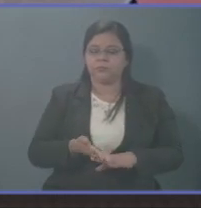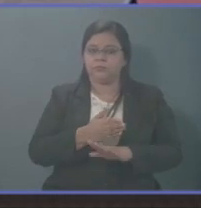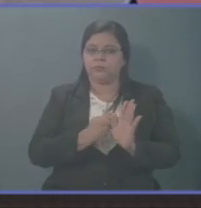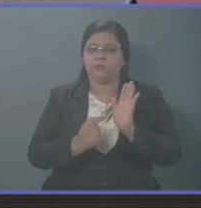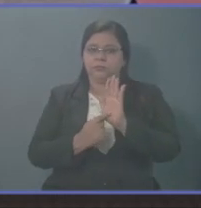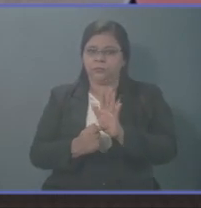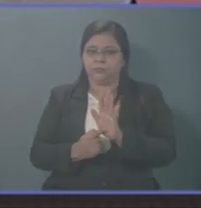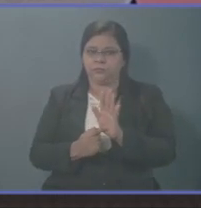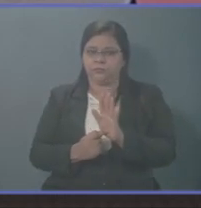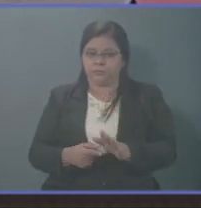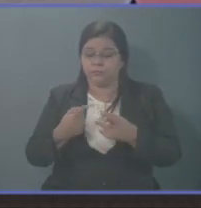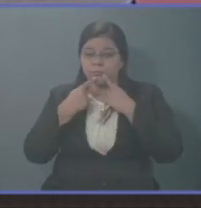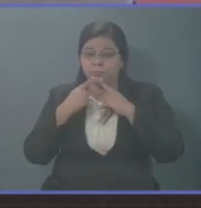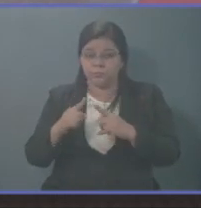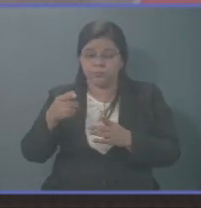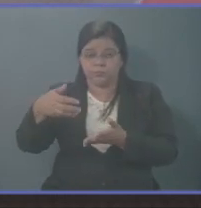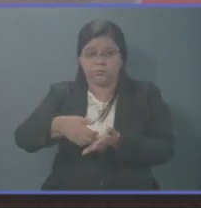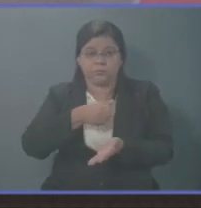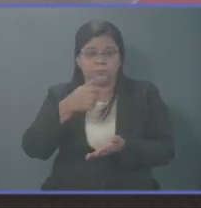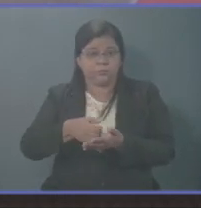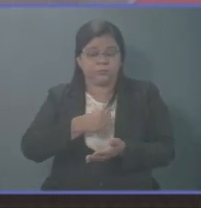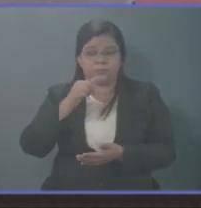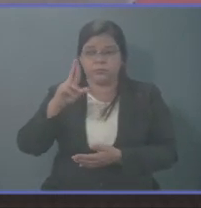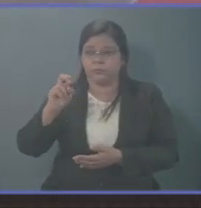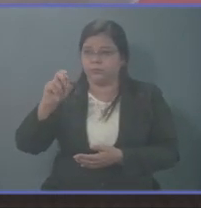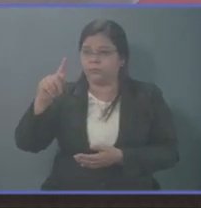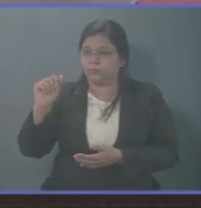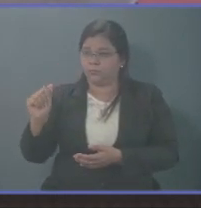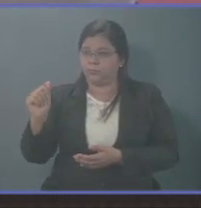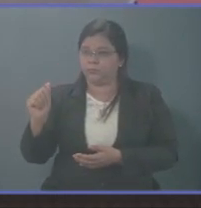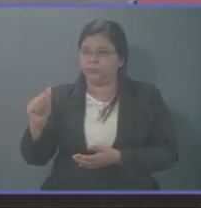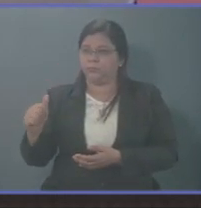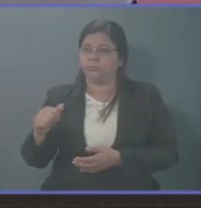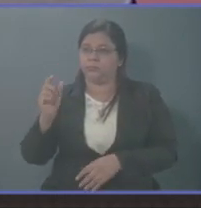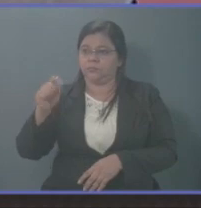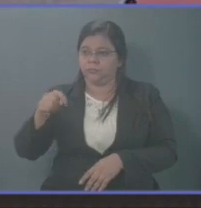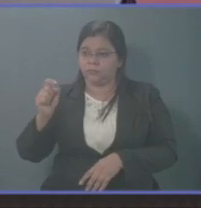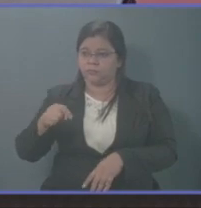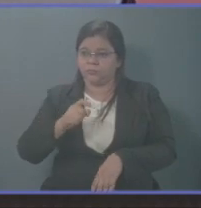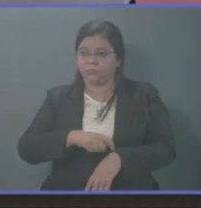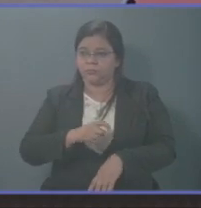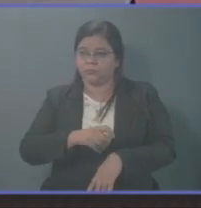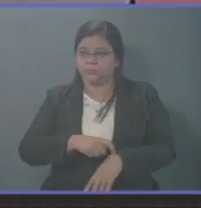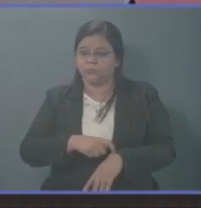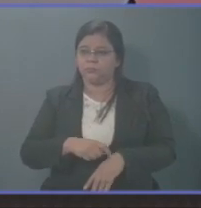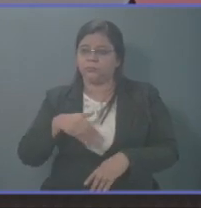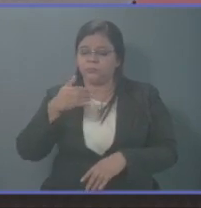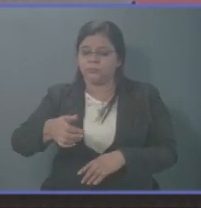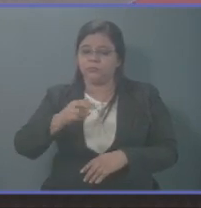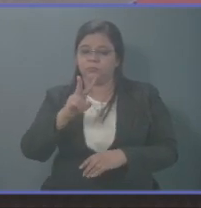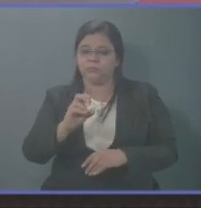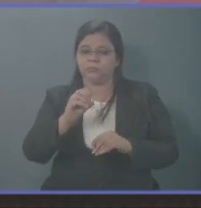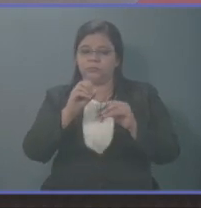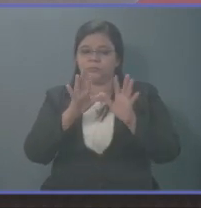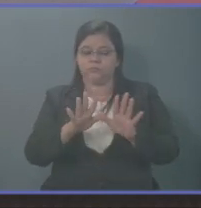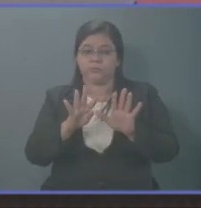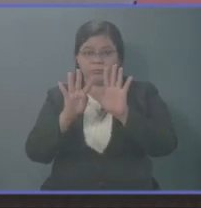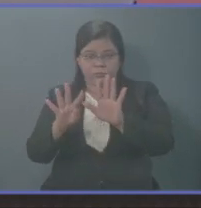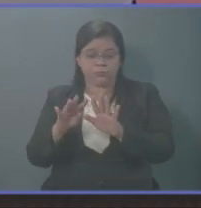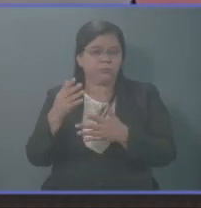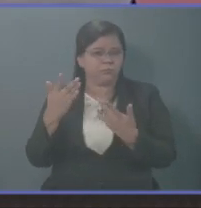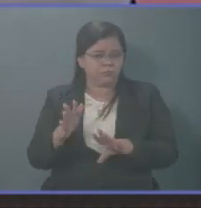la declaración de impuestos sobre la renta correspondiente al mencionado ejercicio impositivo de 2019 y que